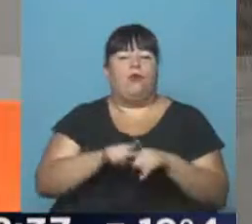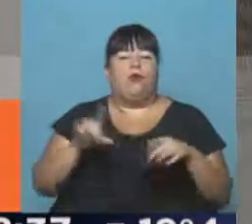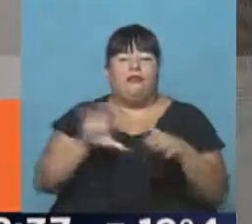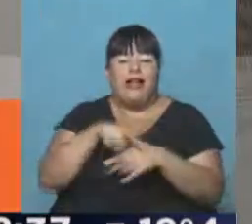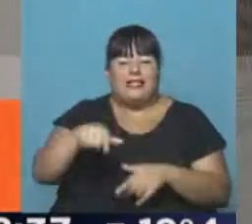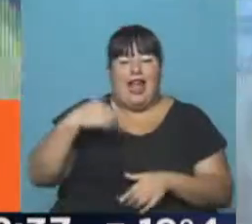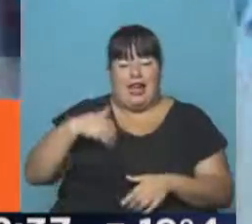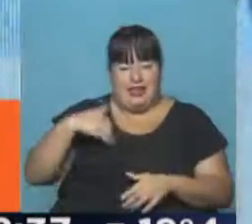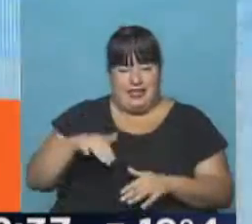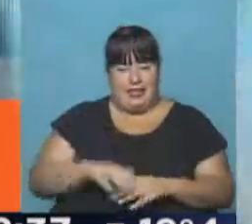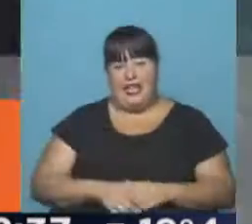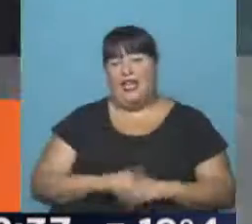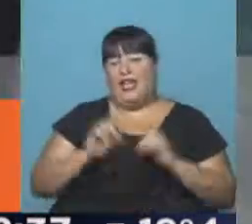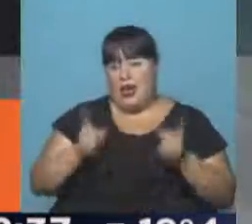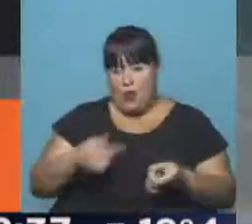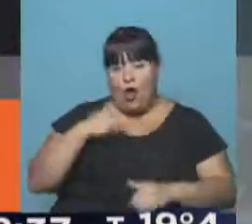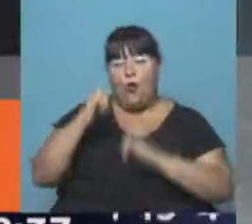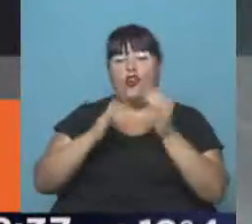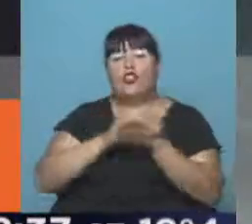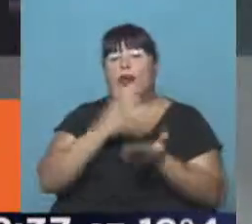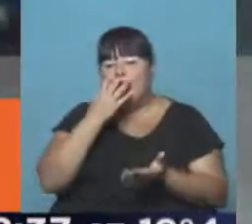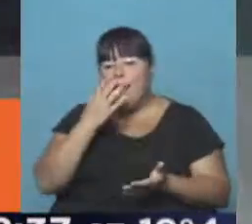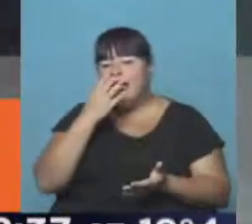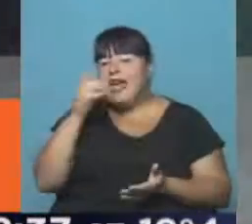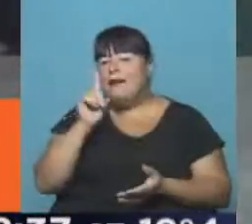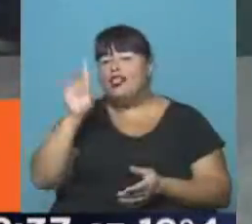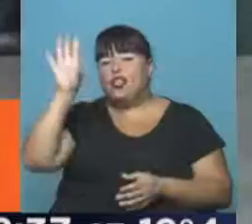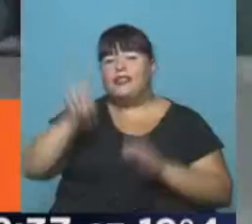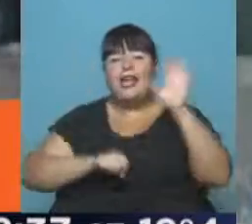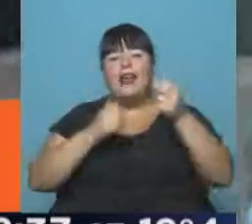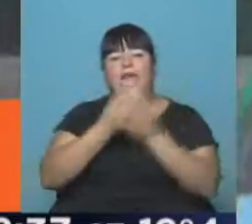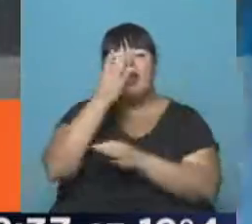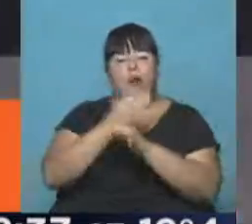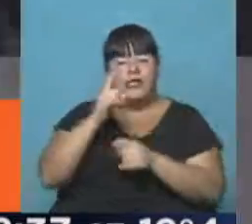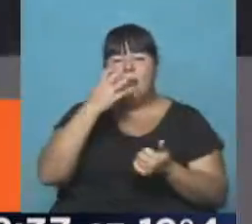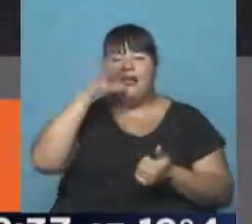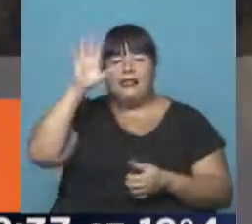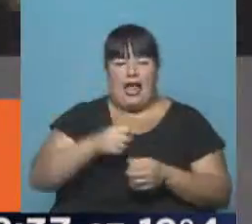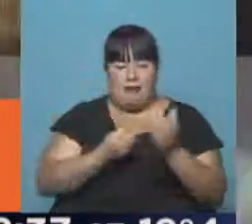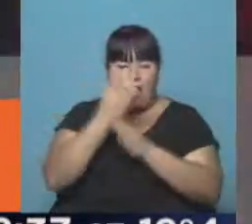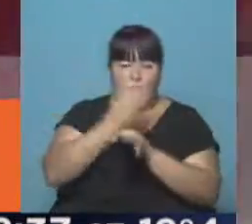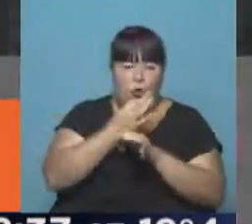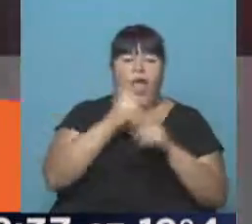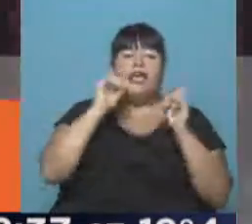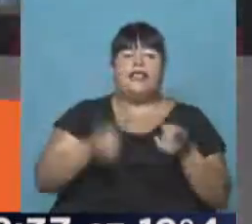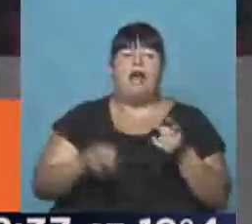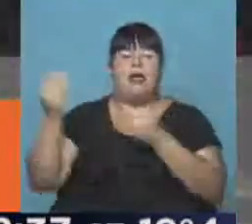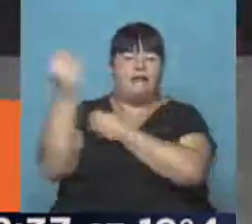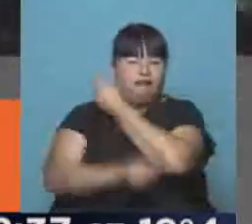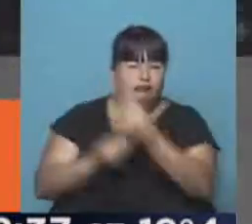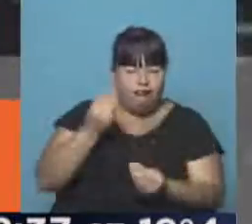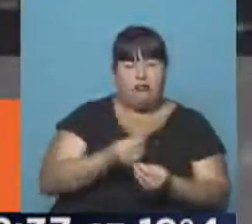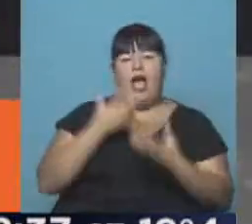esa Argentina. Sin ir más lejos, cuando hablamos de Sarmiento, Sarmiento no solo trajo a las escuelas. Sarmiento trajo a las escuelas, pero también trajo la